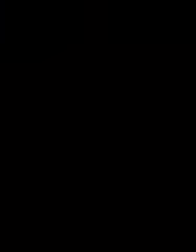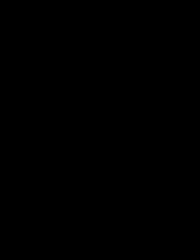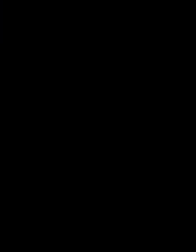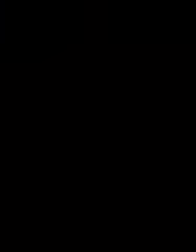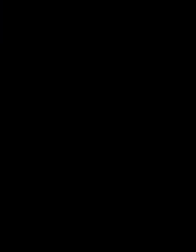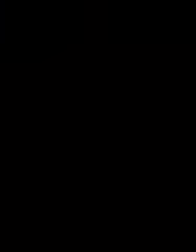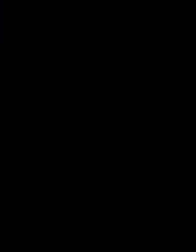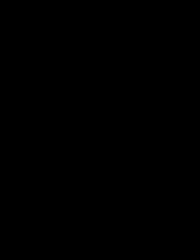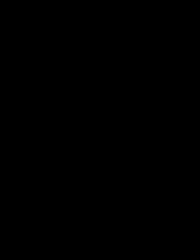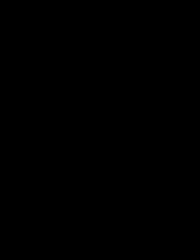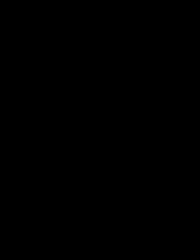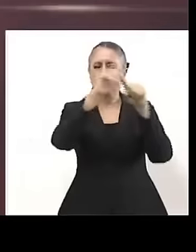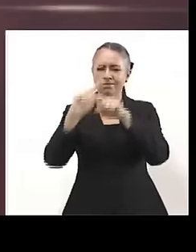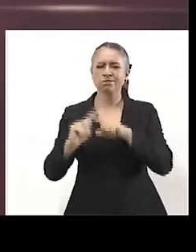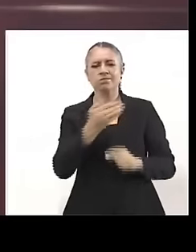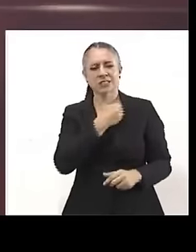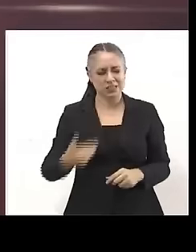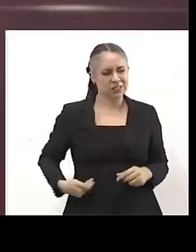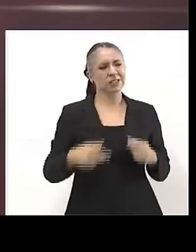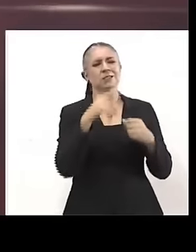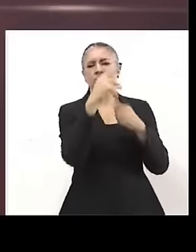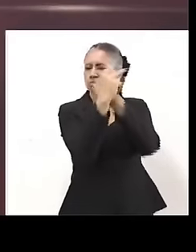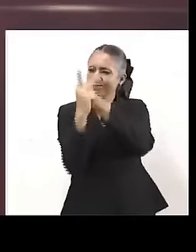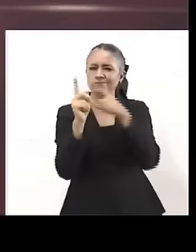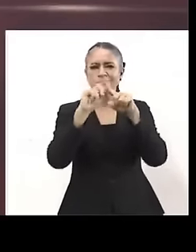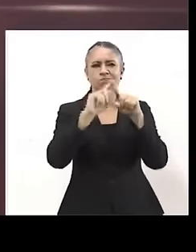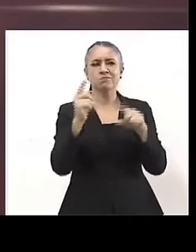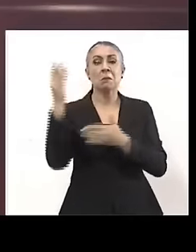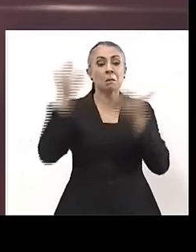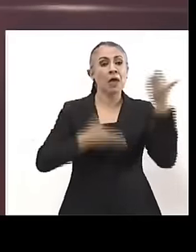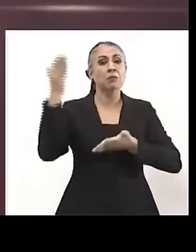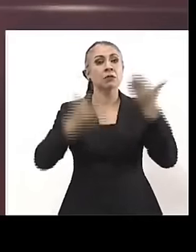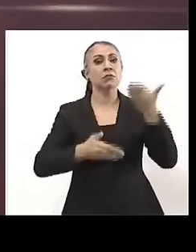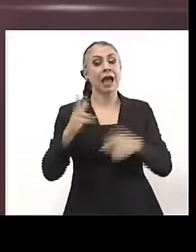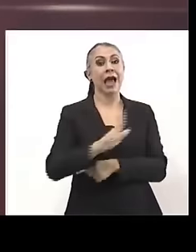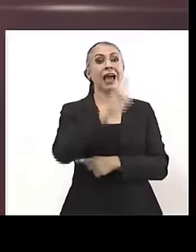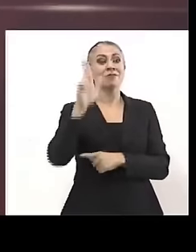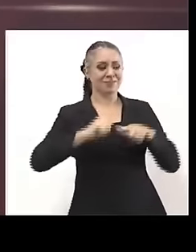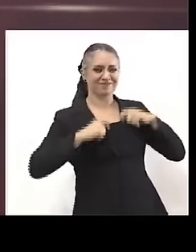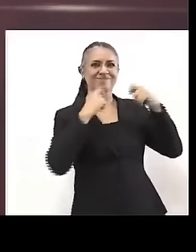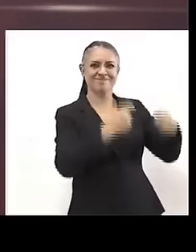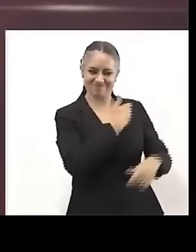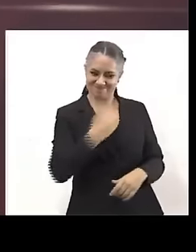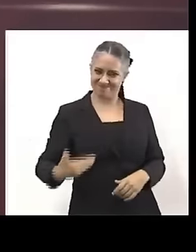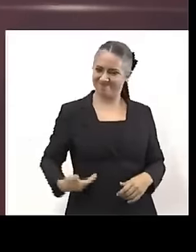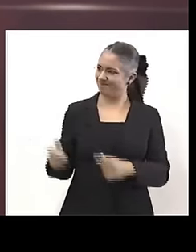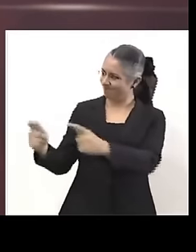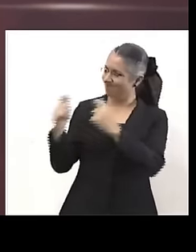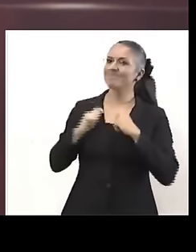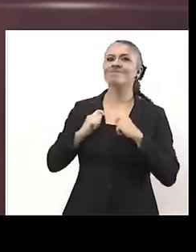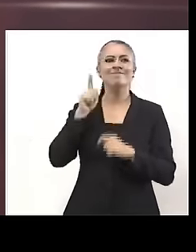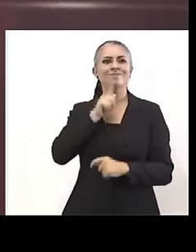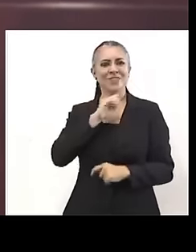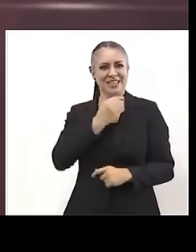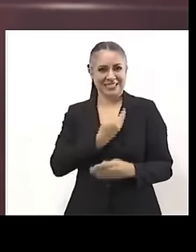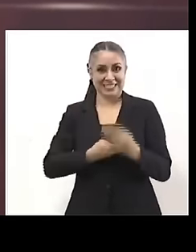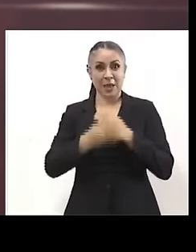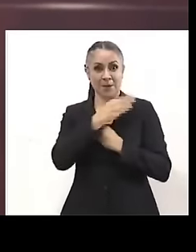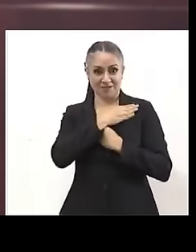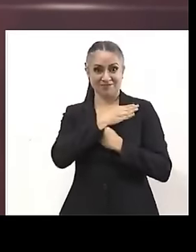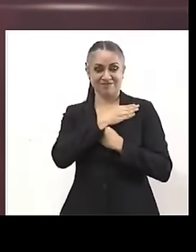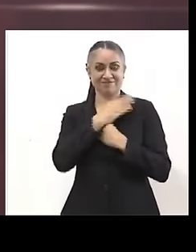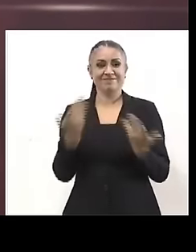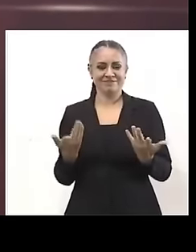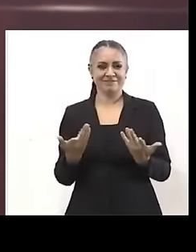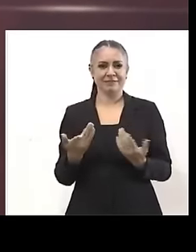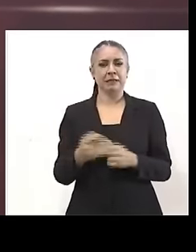primero primero porque me devolvió a mí como persona como peruano como ciudadano español que también lo soy